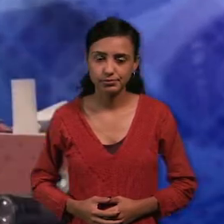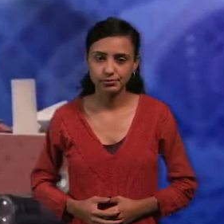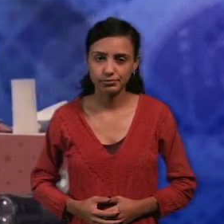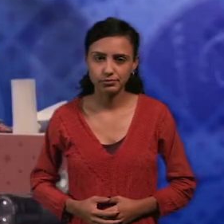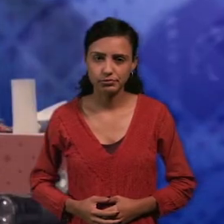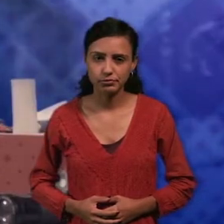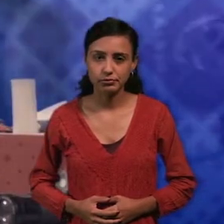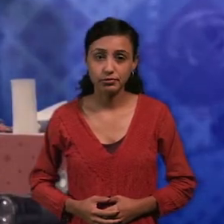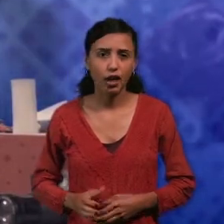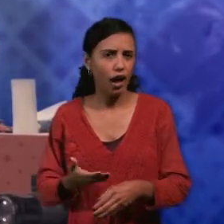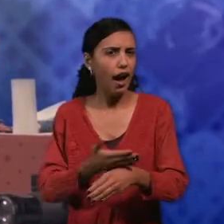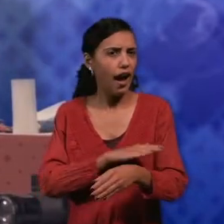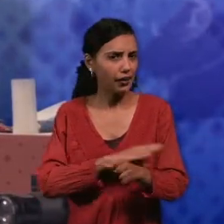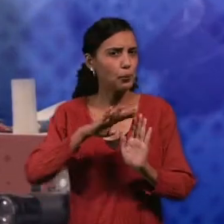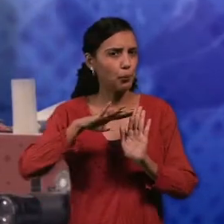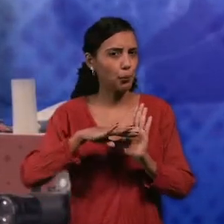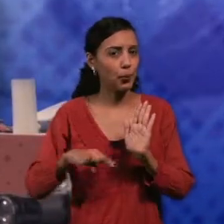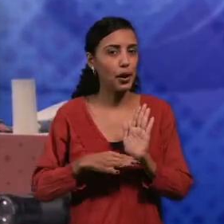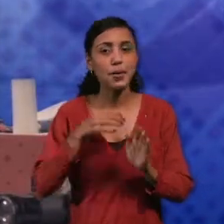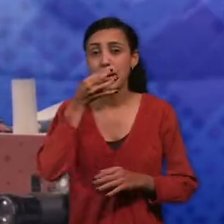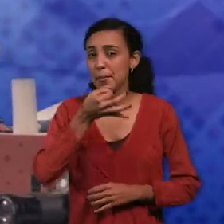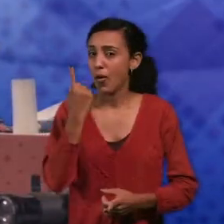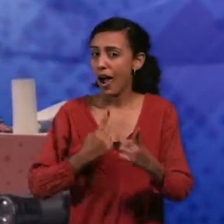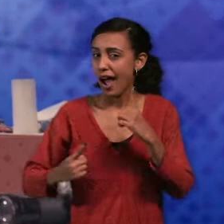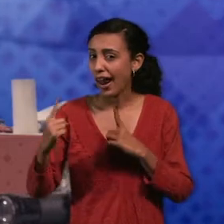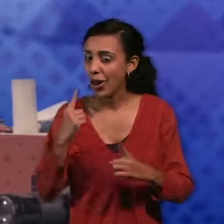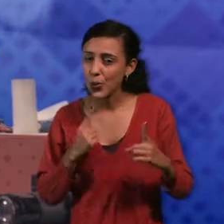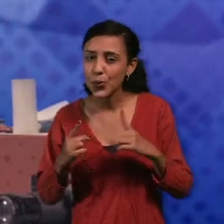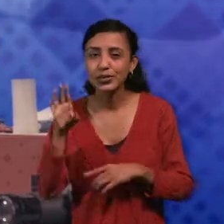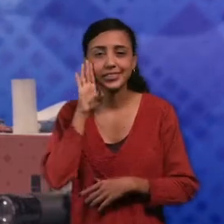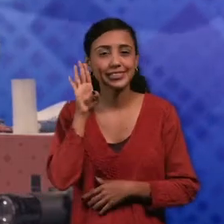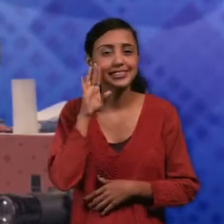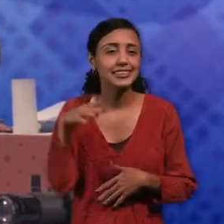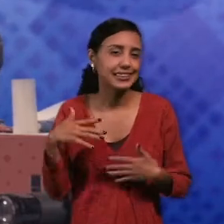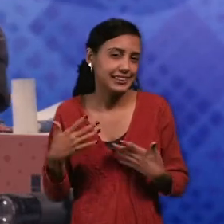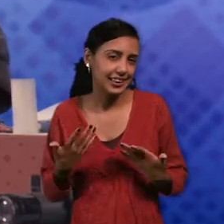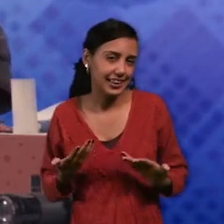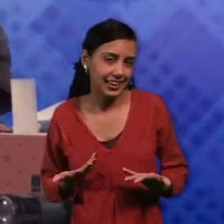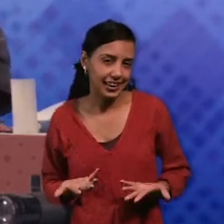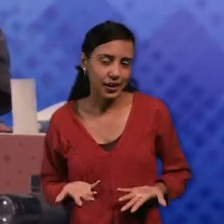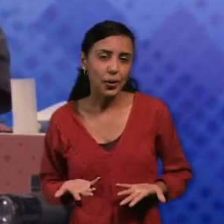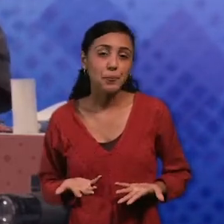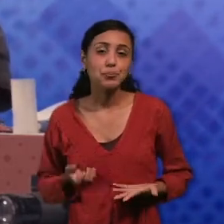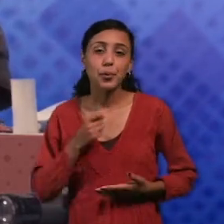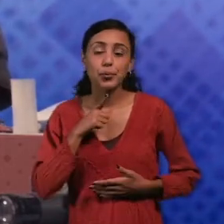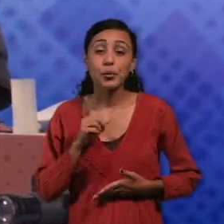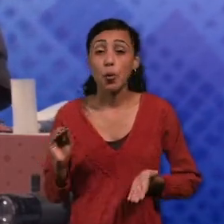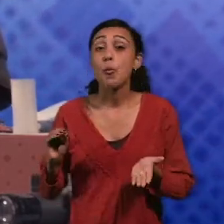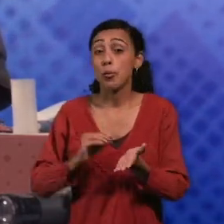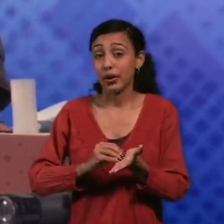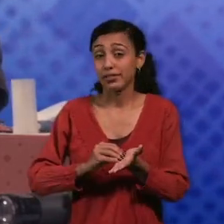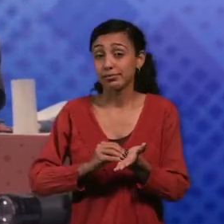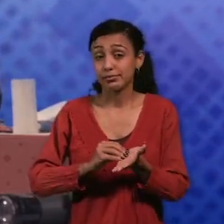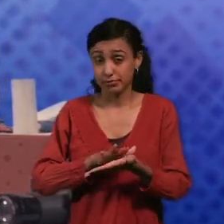En visitas anteriores a Animateca, también hablamos de algunas animaciones que requieren de colocar lo que estamos animando